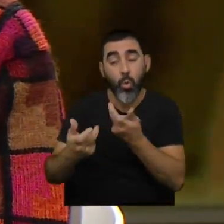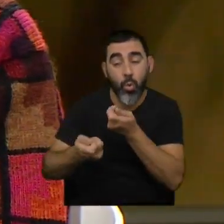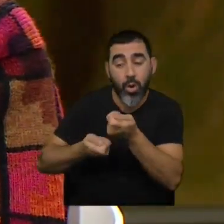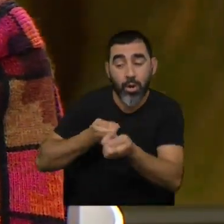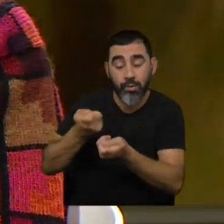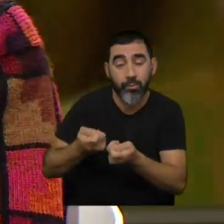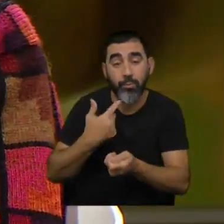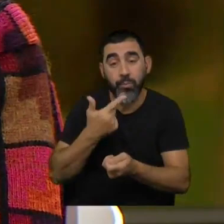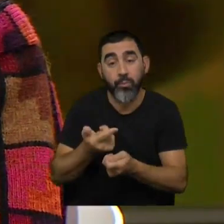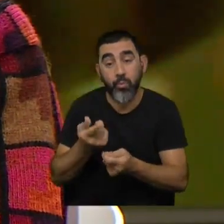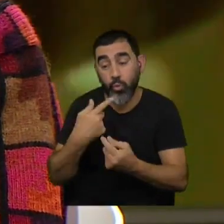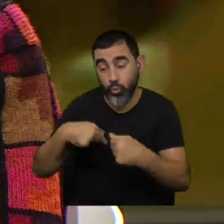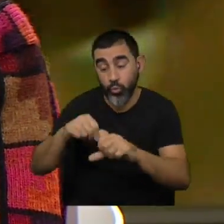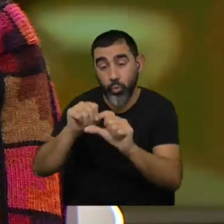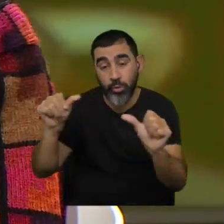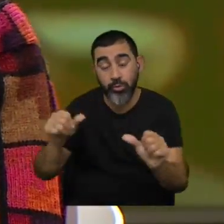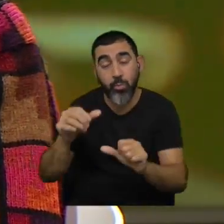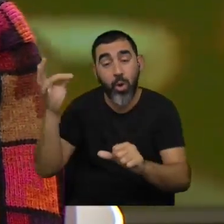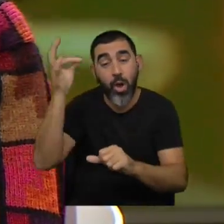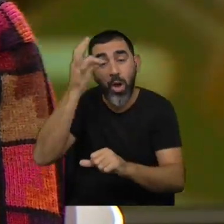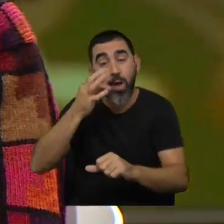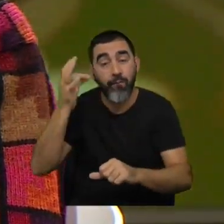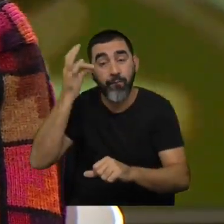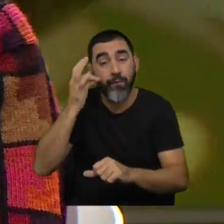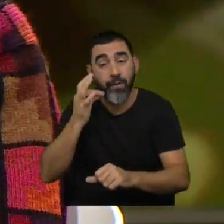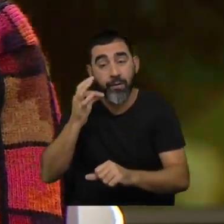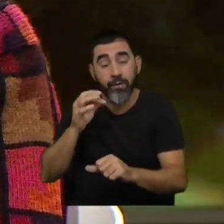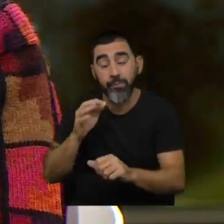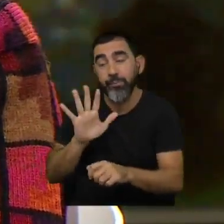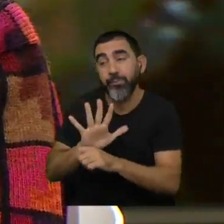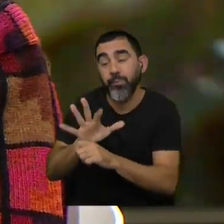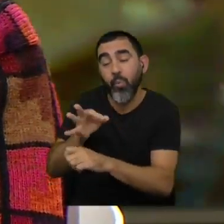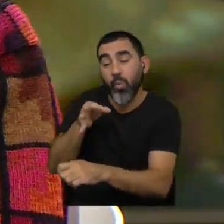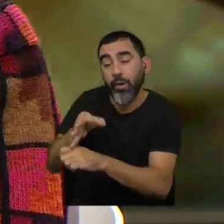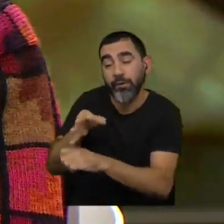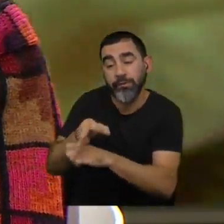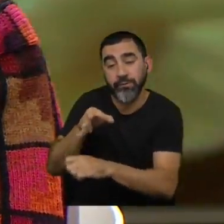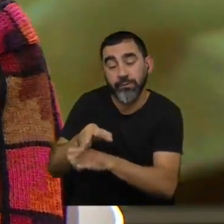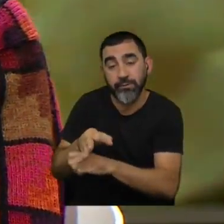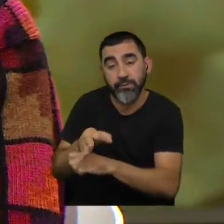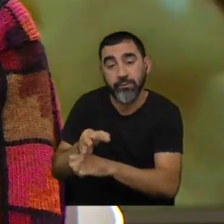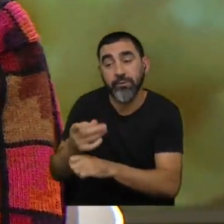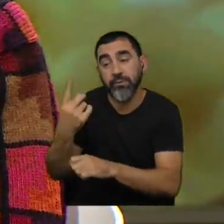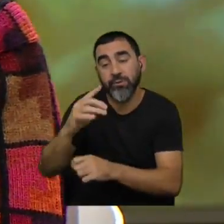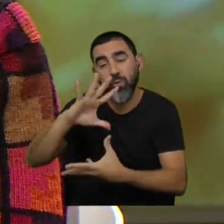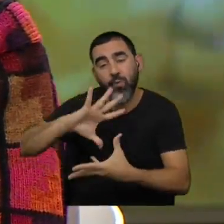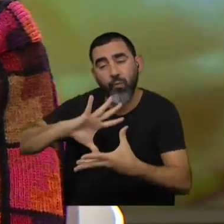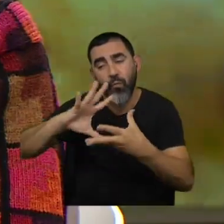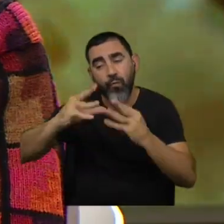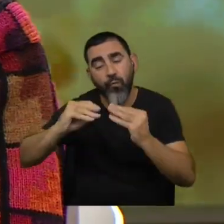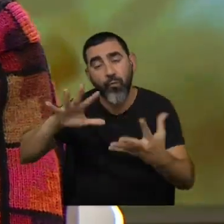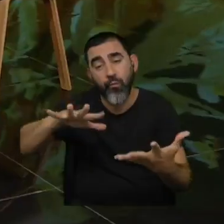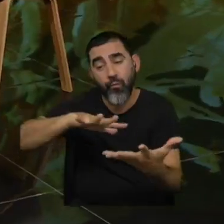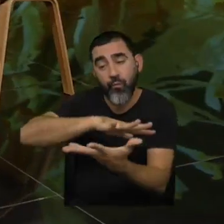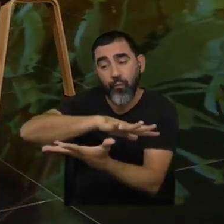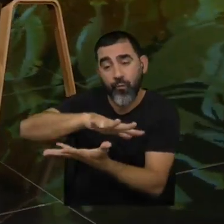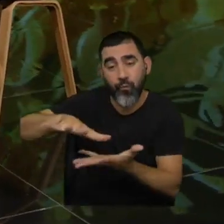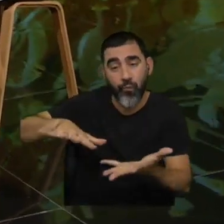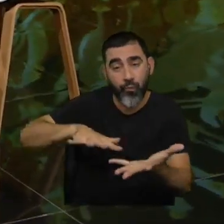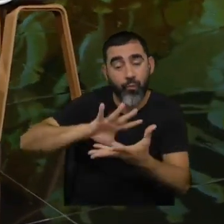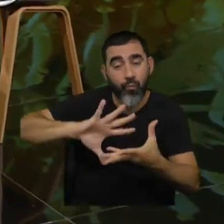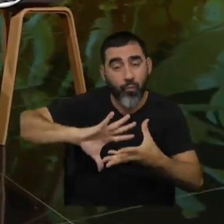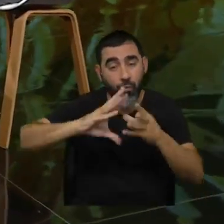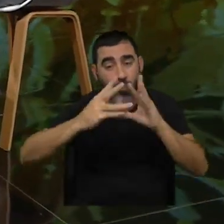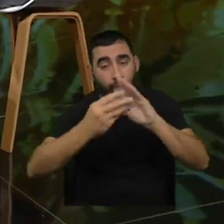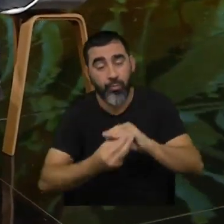definitiva, nosotros lo que hicimos con las abejas melíferas fue domesticarlas. Y bueno, ellas se encuentran en los distintos ambientes con distintas